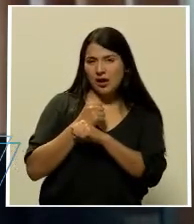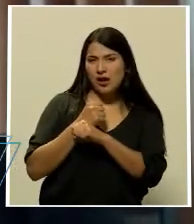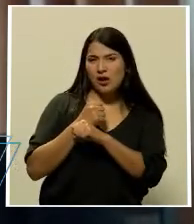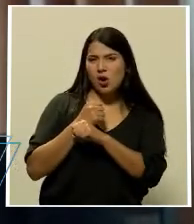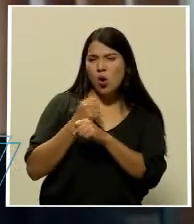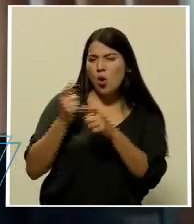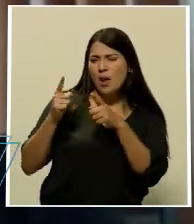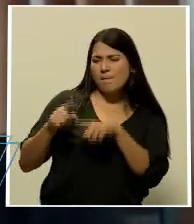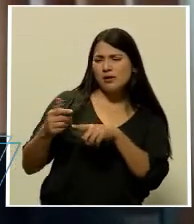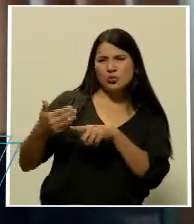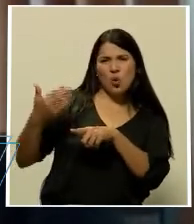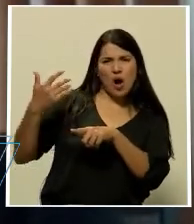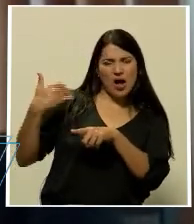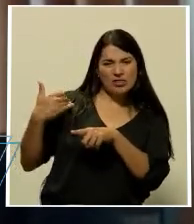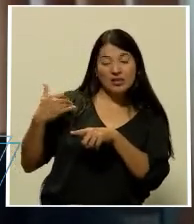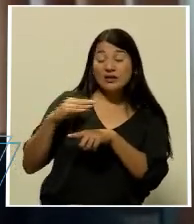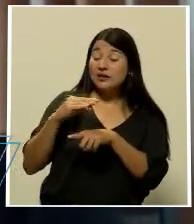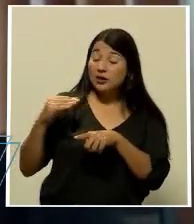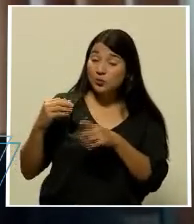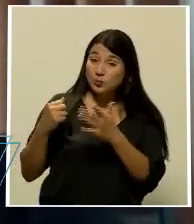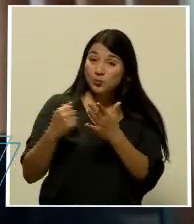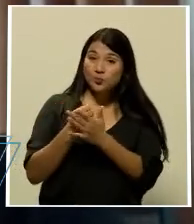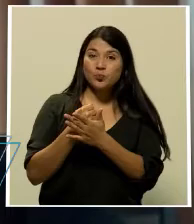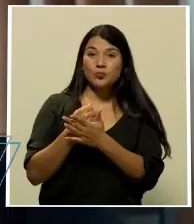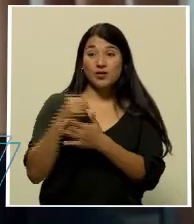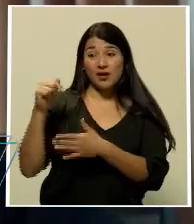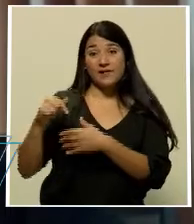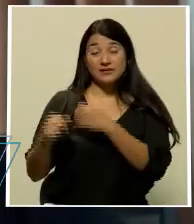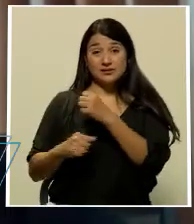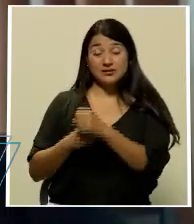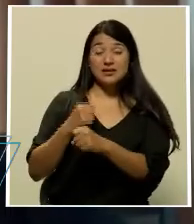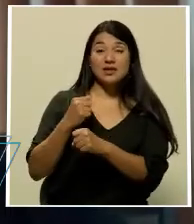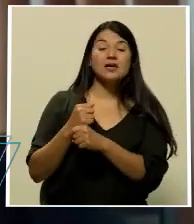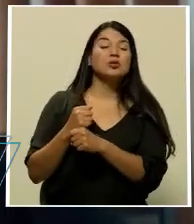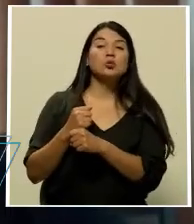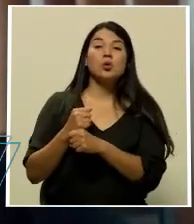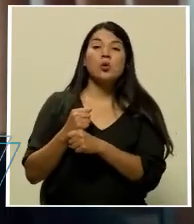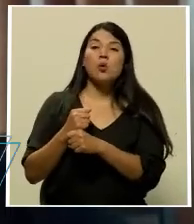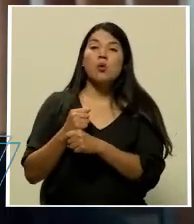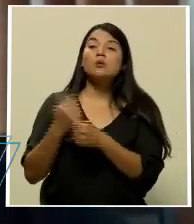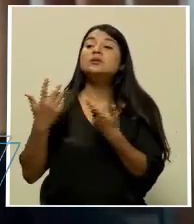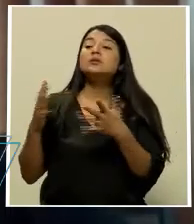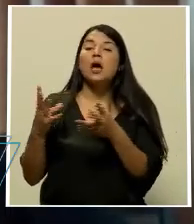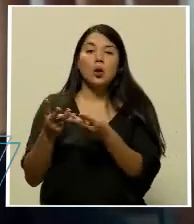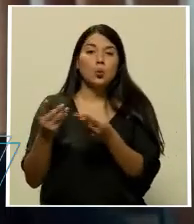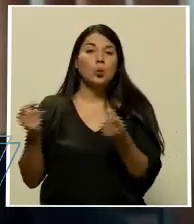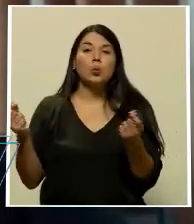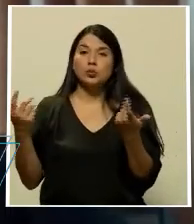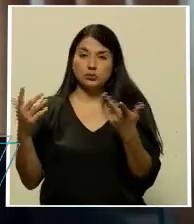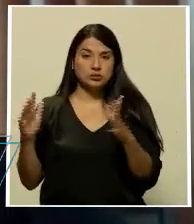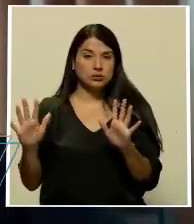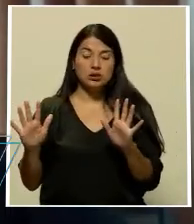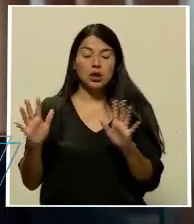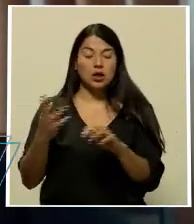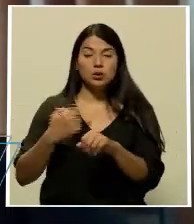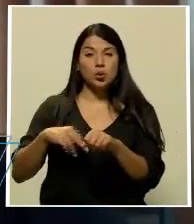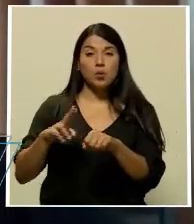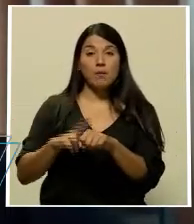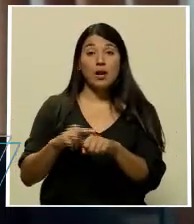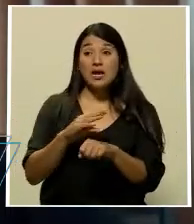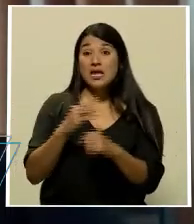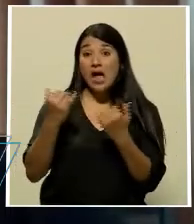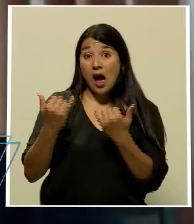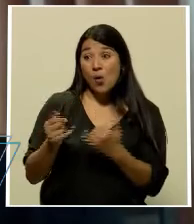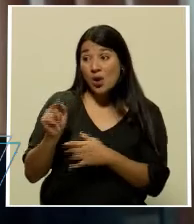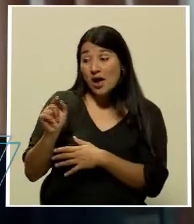presentaron en el pasado y lamentablemente en este daño técnico fueron pues solventadas de manera normal y hoy es una de